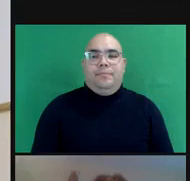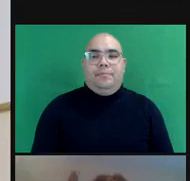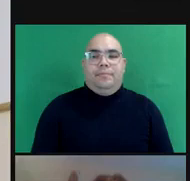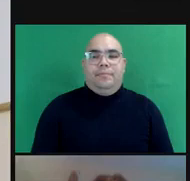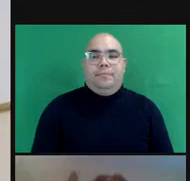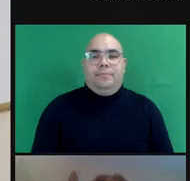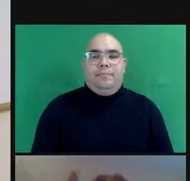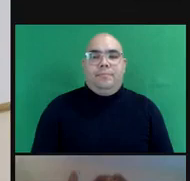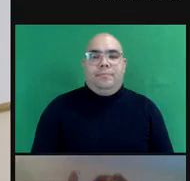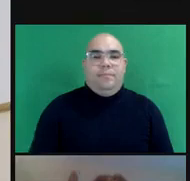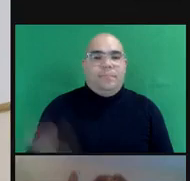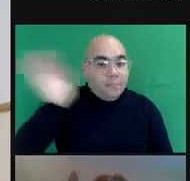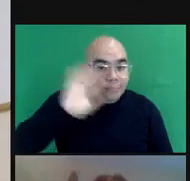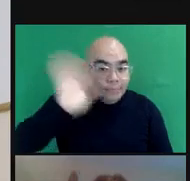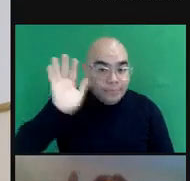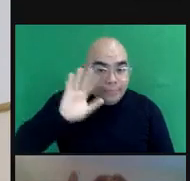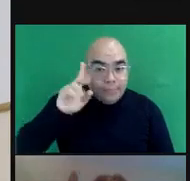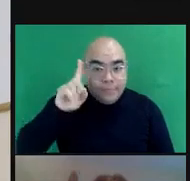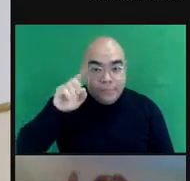¿Estás por ahí, Darío?